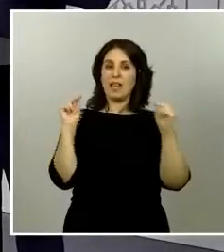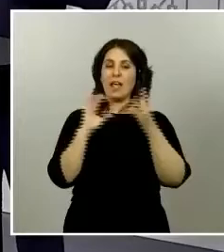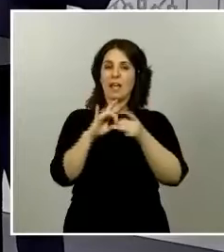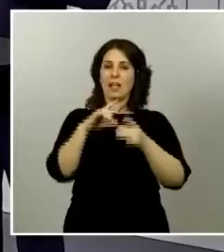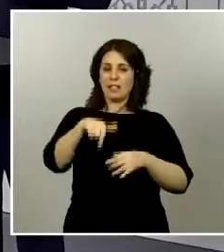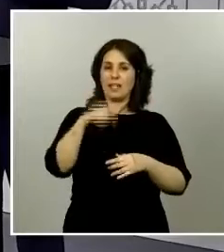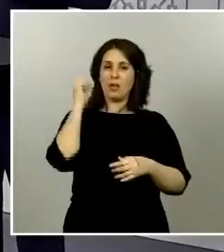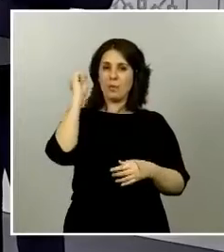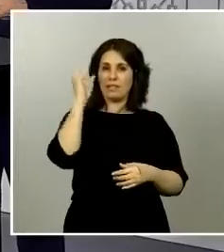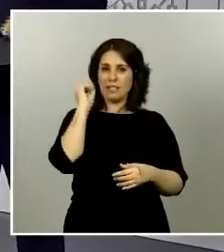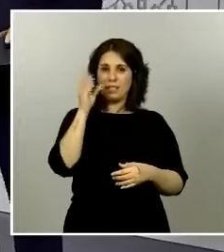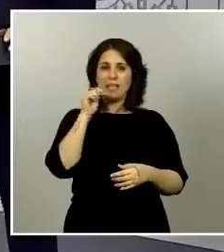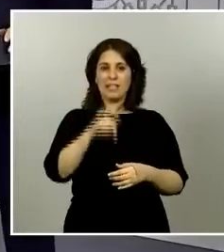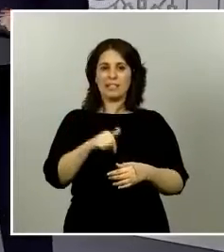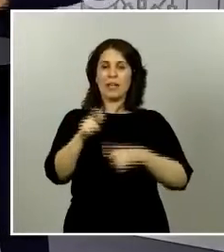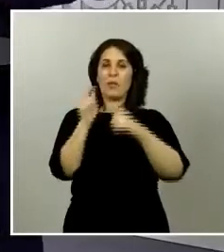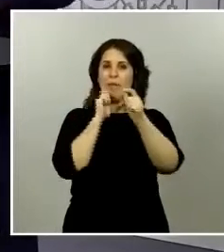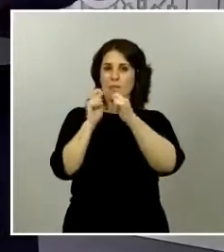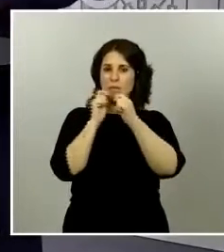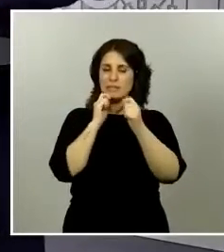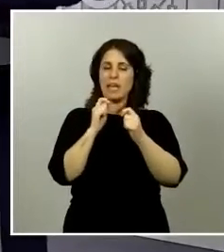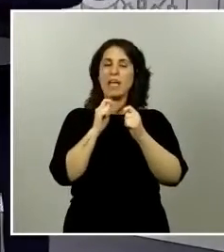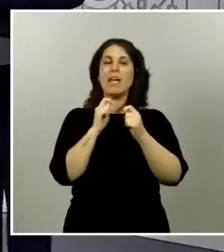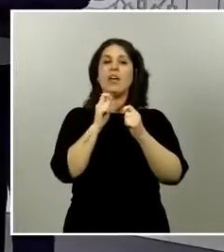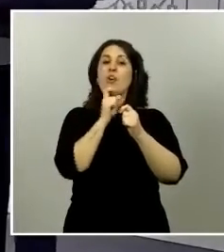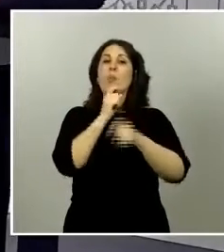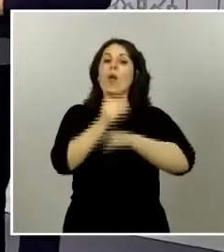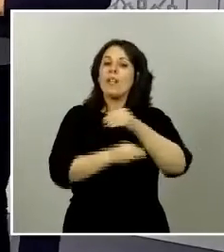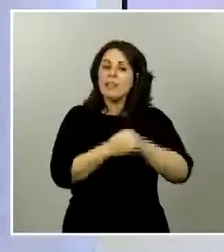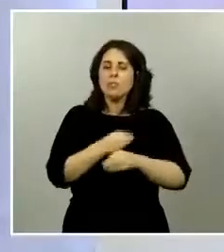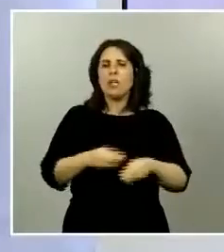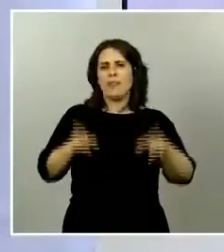Muchas gracias, ministro, y con ello damos por finalizada esta